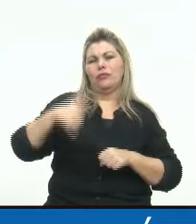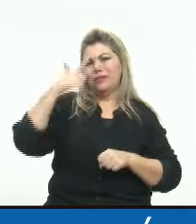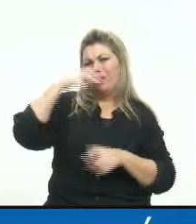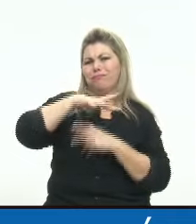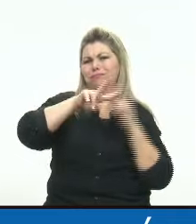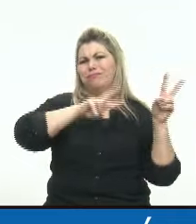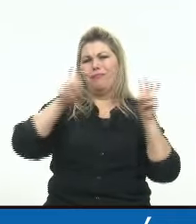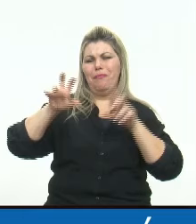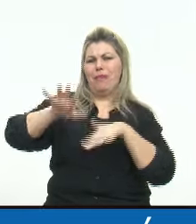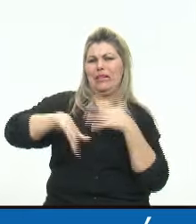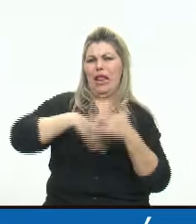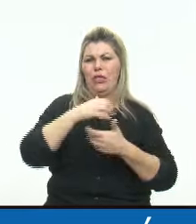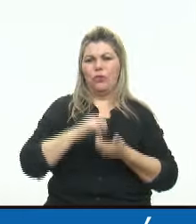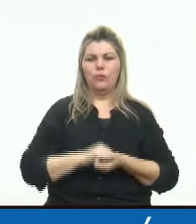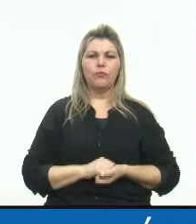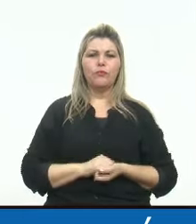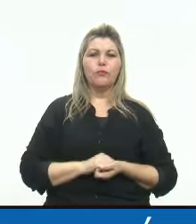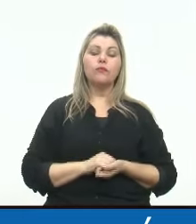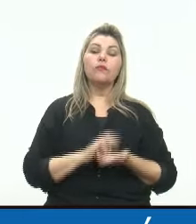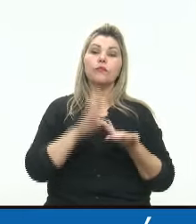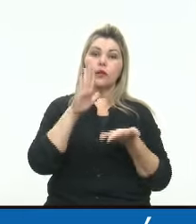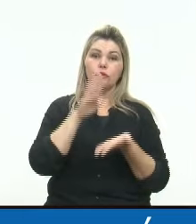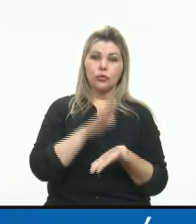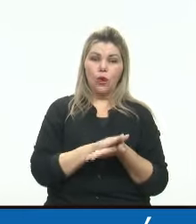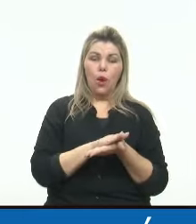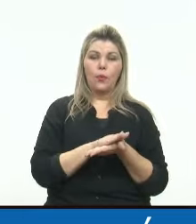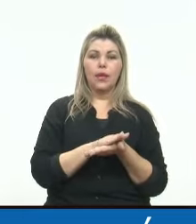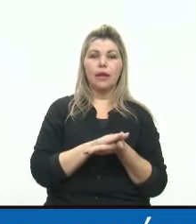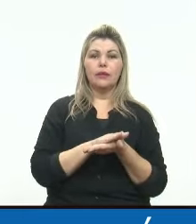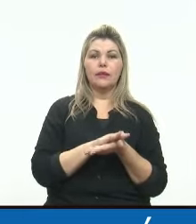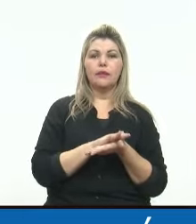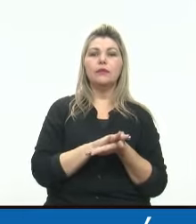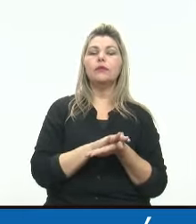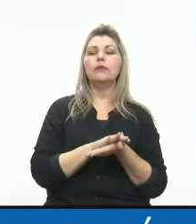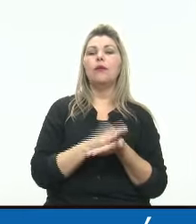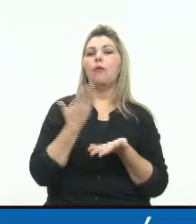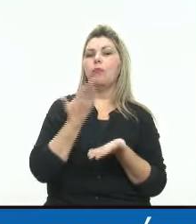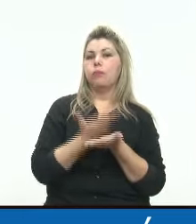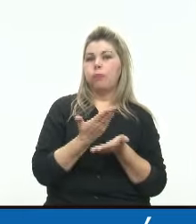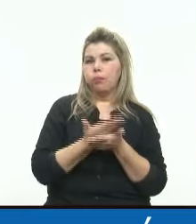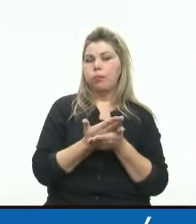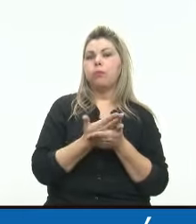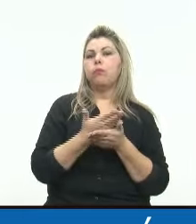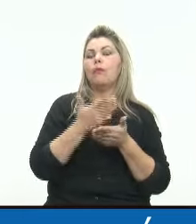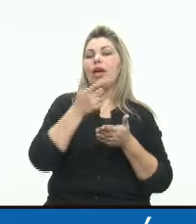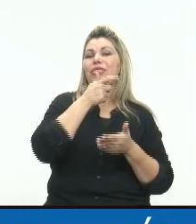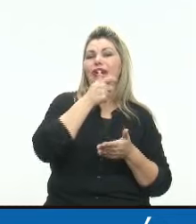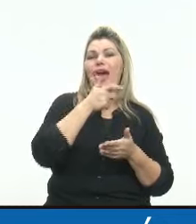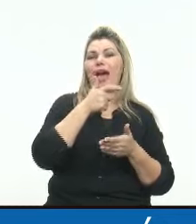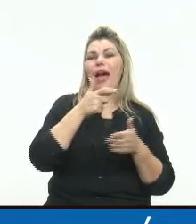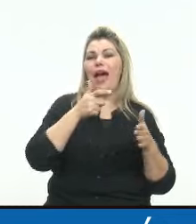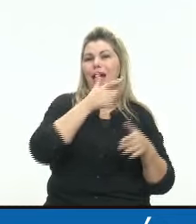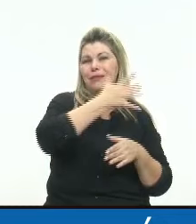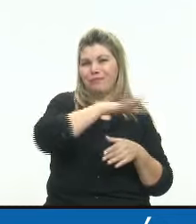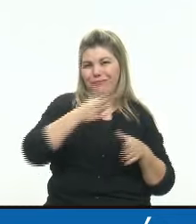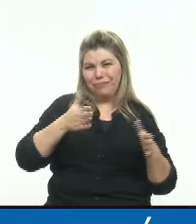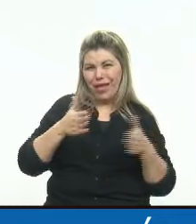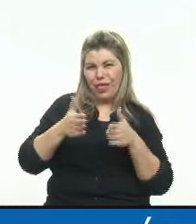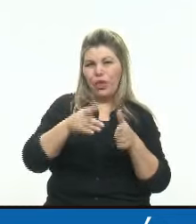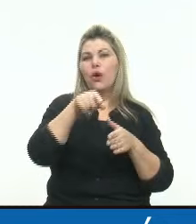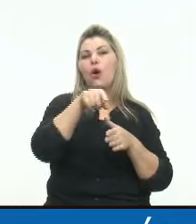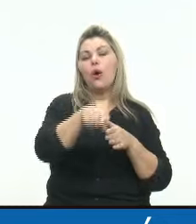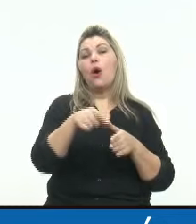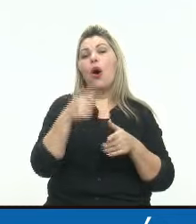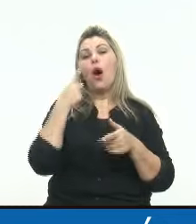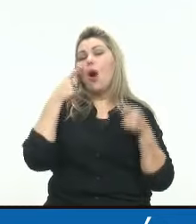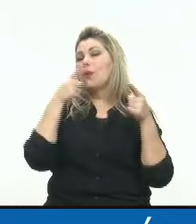las cosas. Con respecto a lo que se plantea de la hidrovía, sí, el objetivo es volver a licitar el servicio,